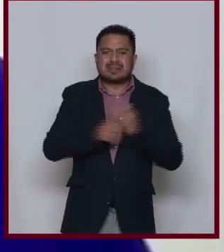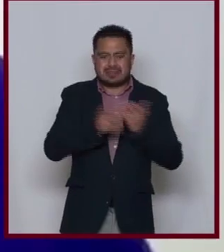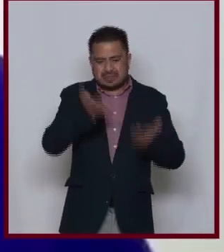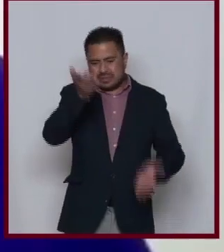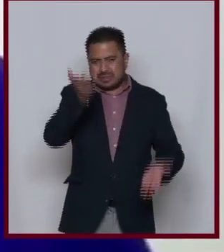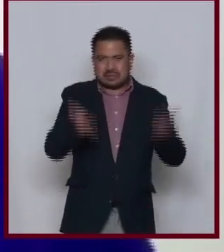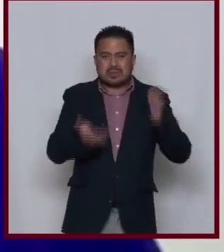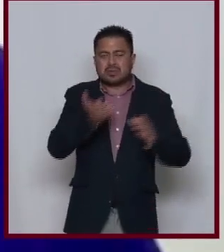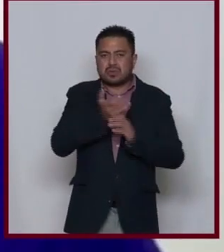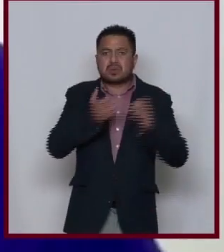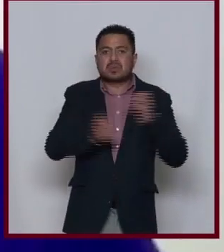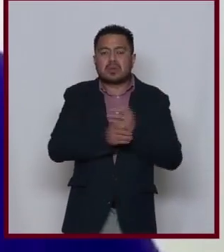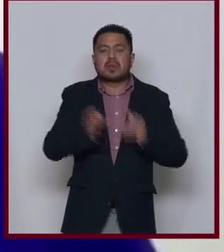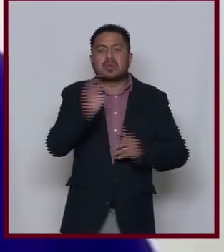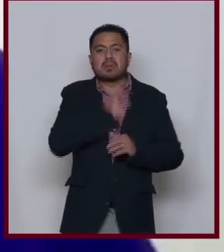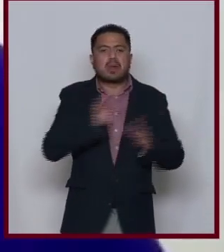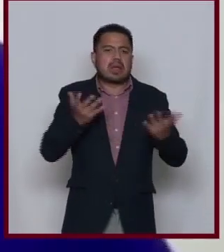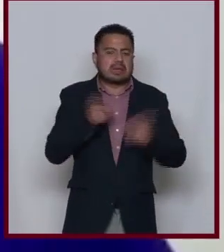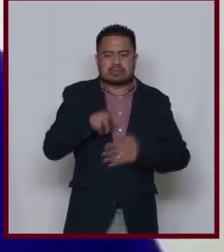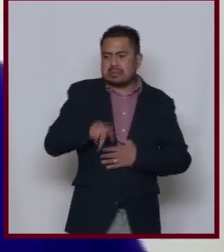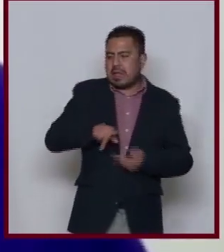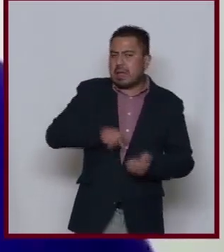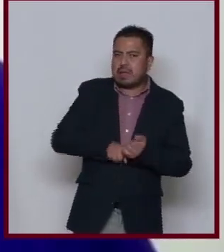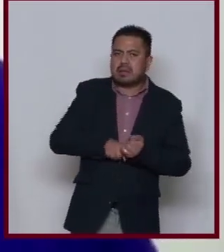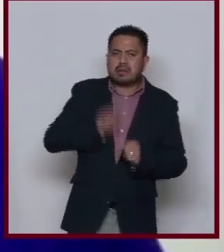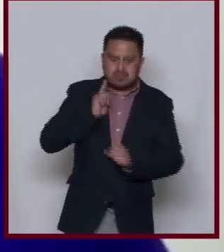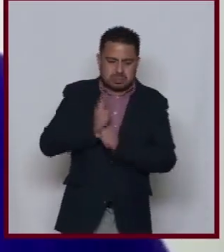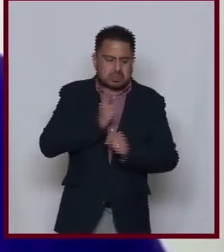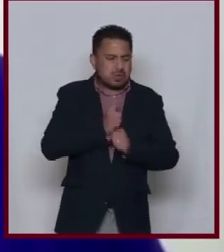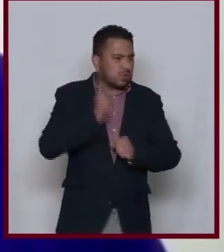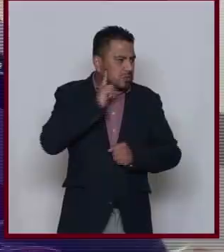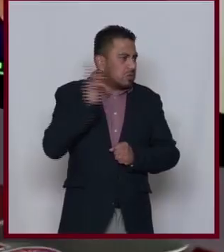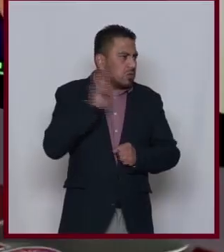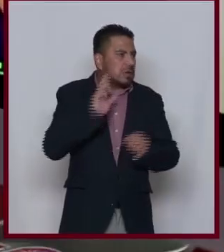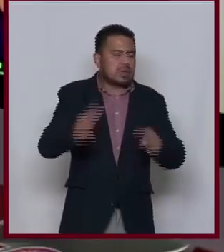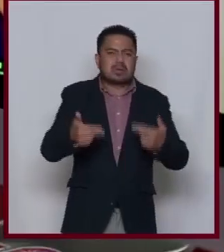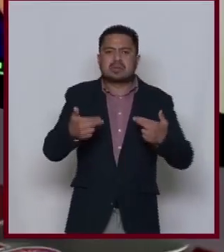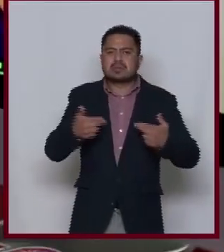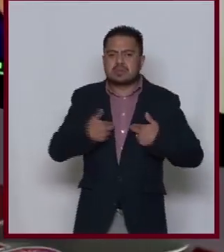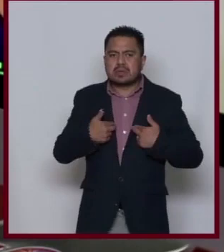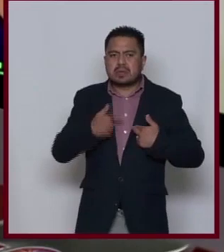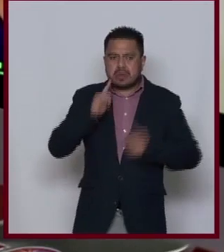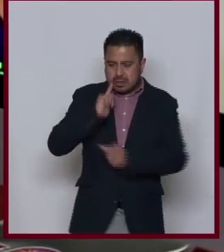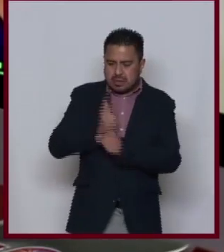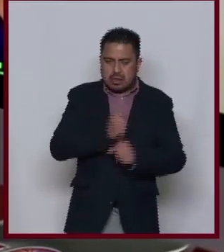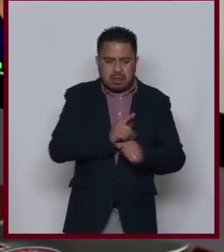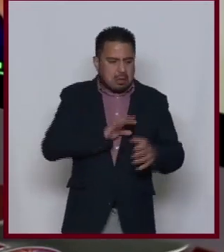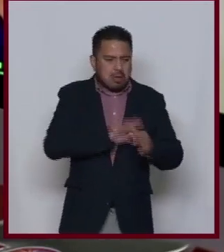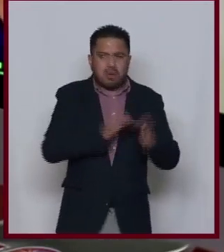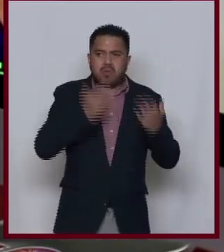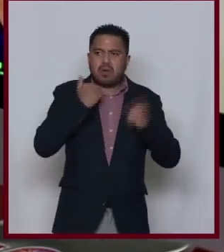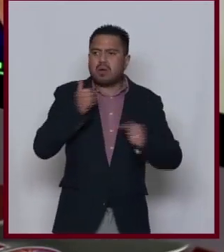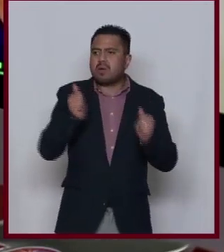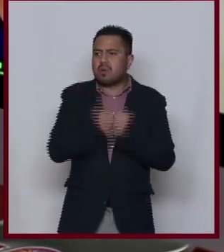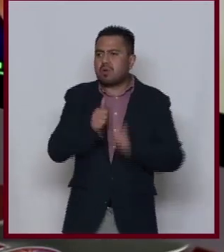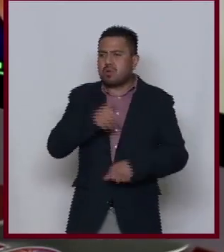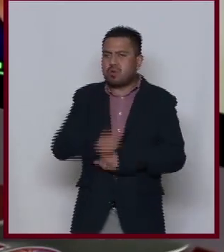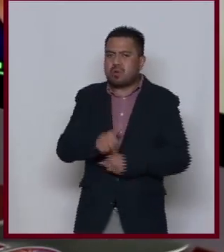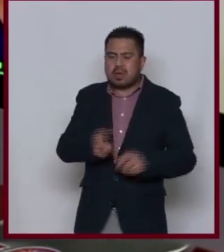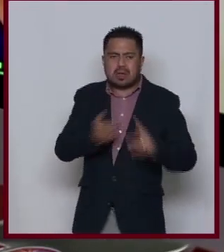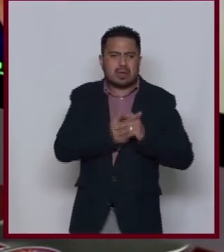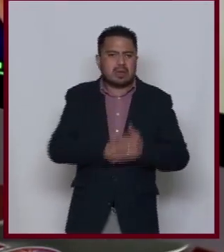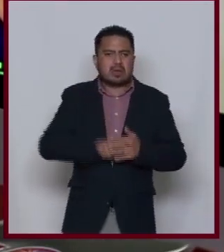nuestros instrumentos, pues hacen parecido, ¿no? Ven qué sonidos reciben, ven que no coinciden con los números iniciales con